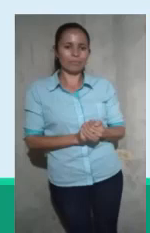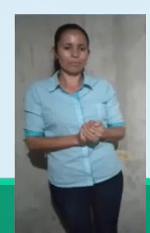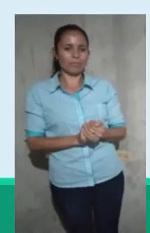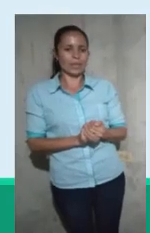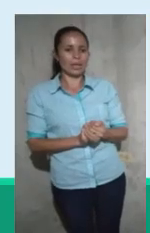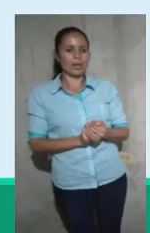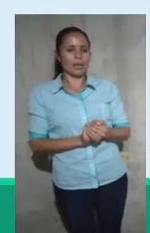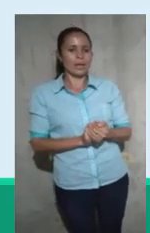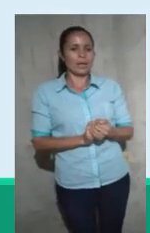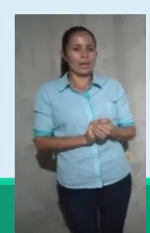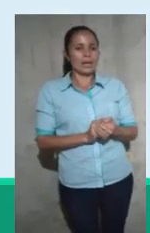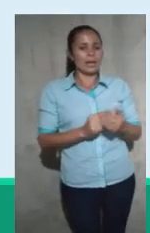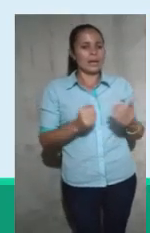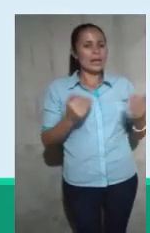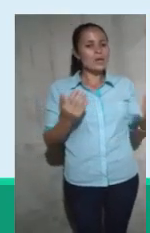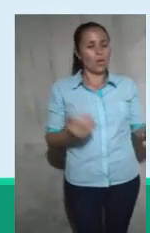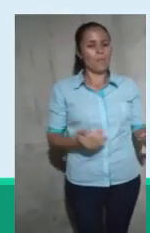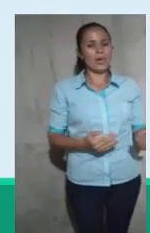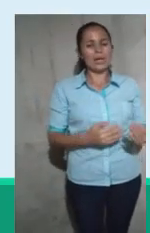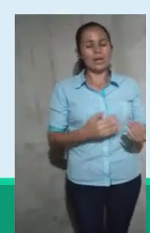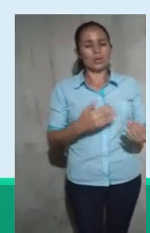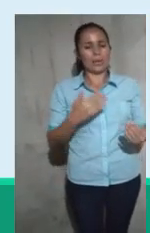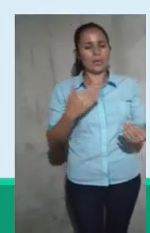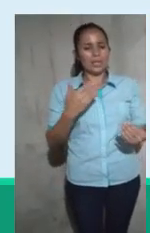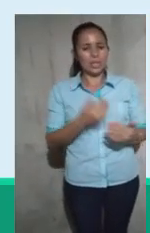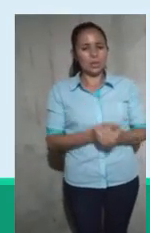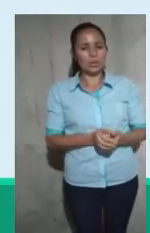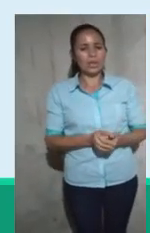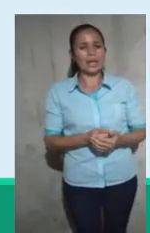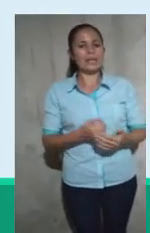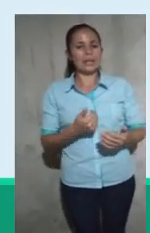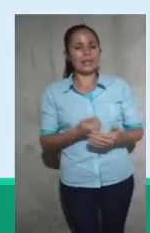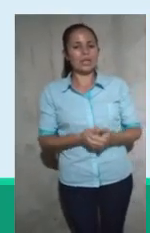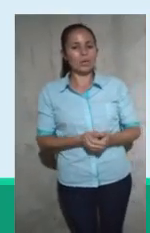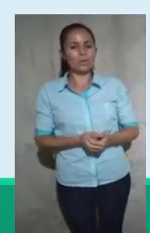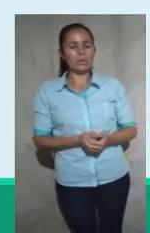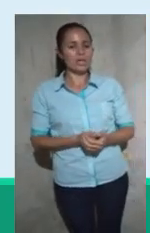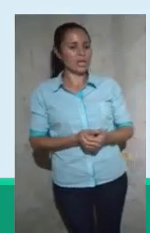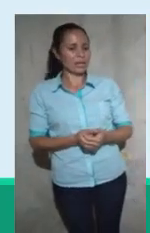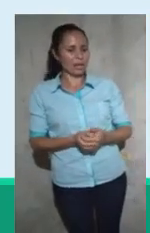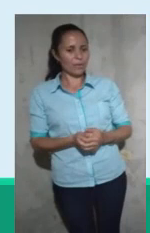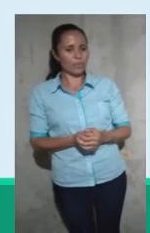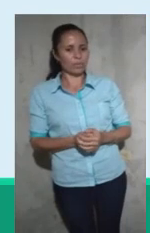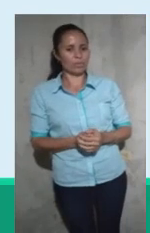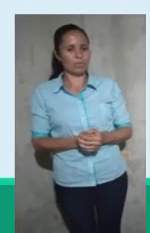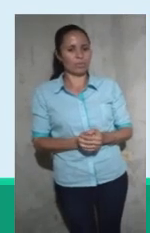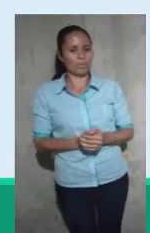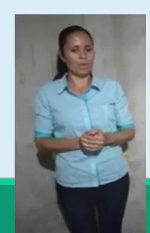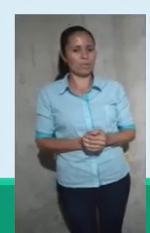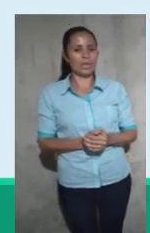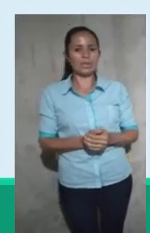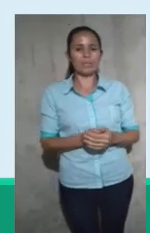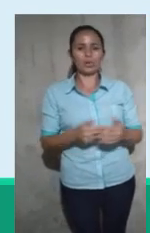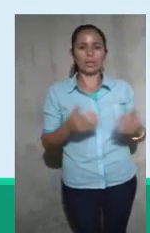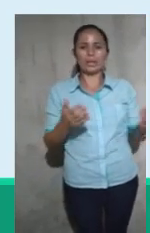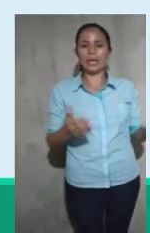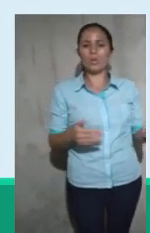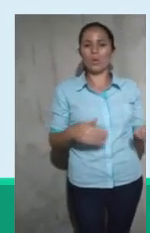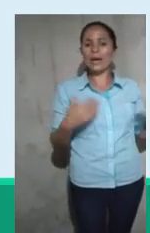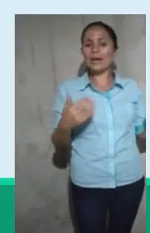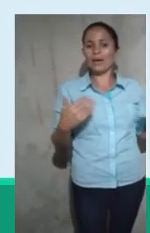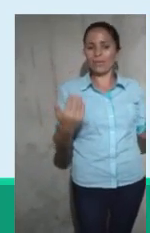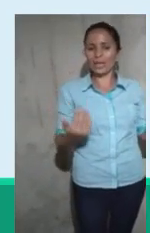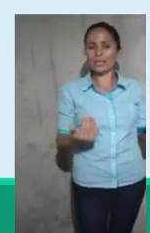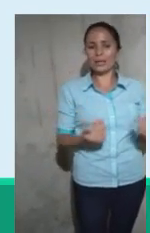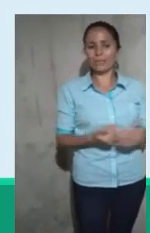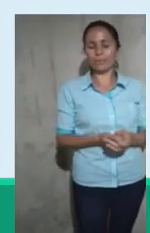presentación. El nombre, los apellidos, la dirección y el teléfono. También es importante el